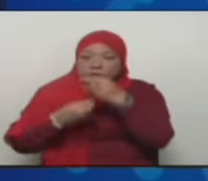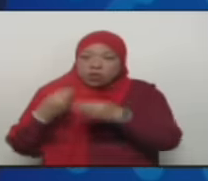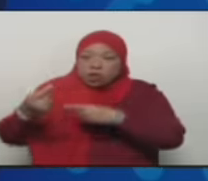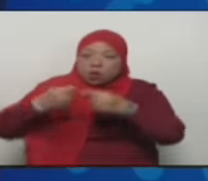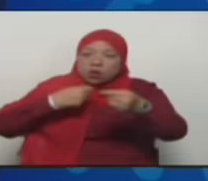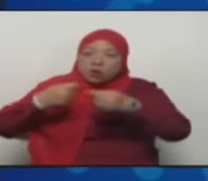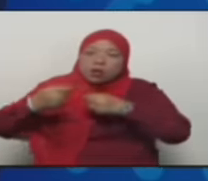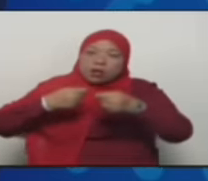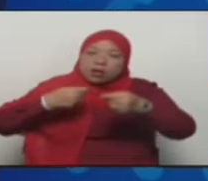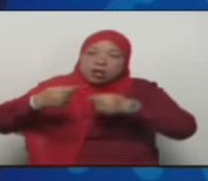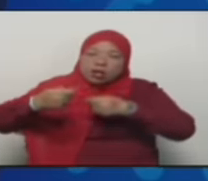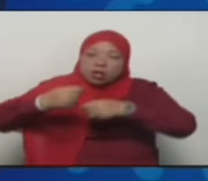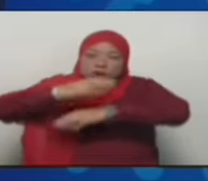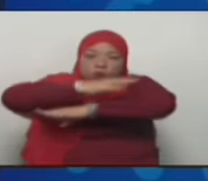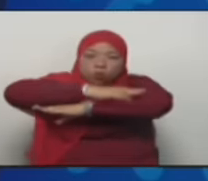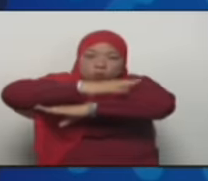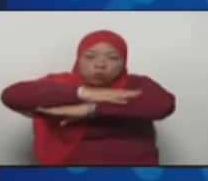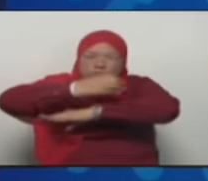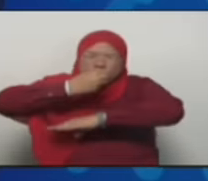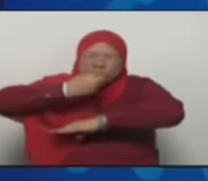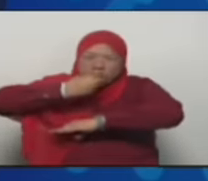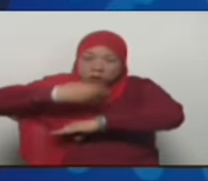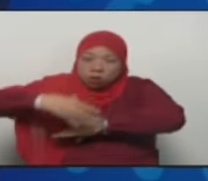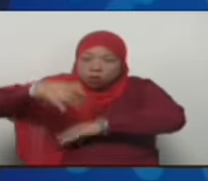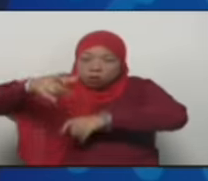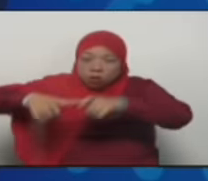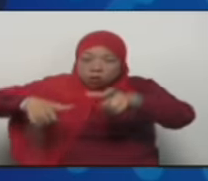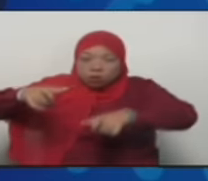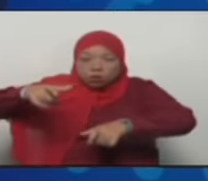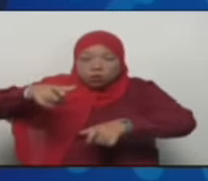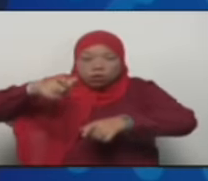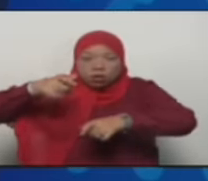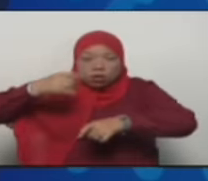conducta humana con el impacto tremendo, único, que tienen